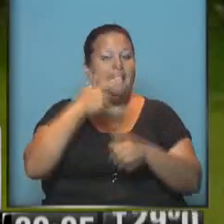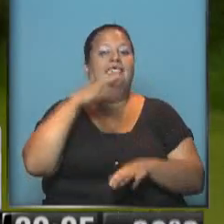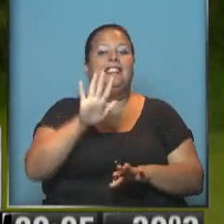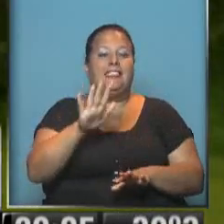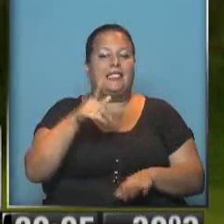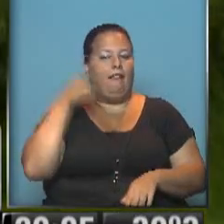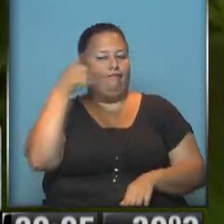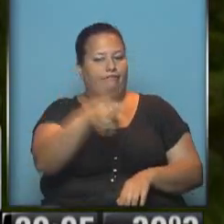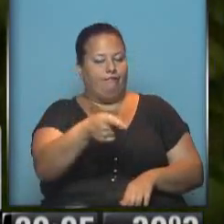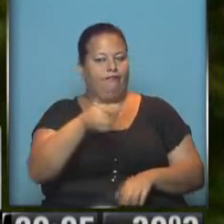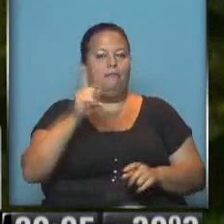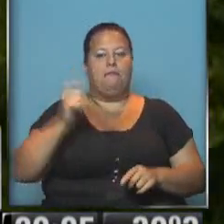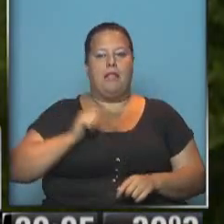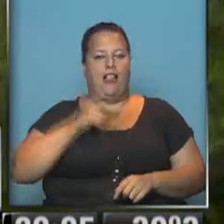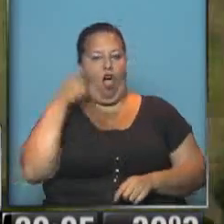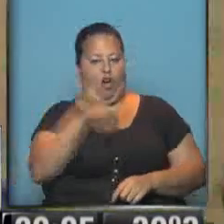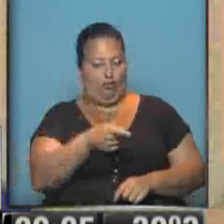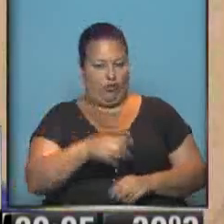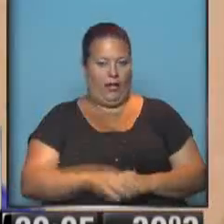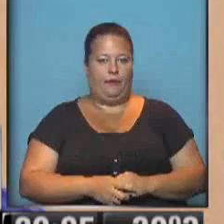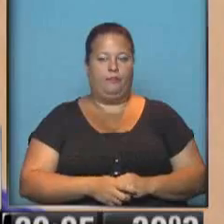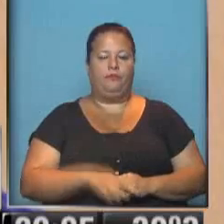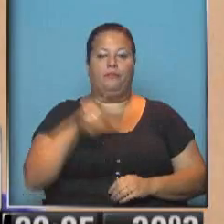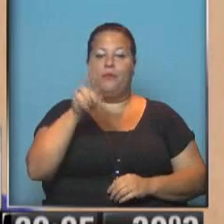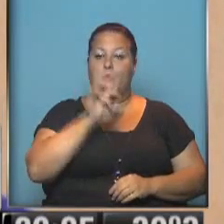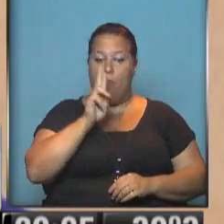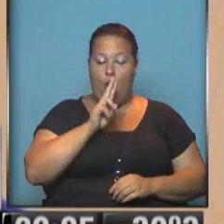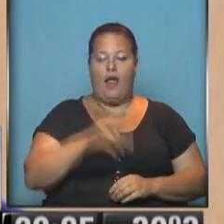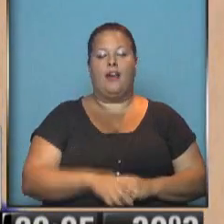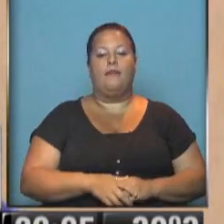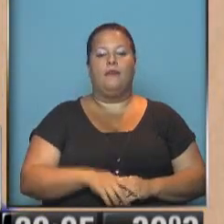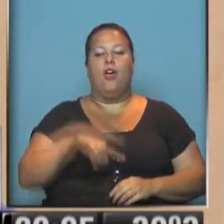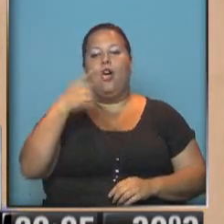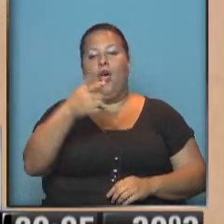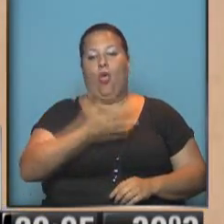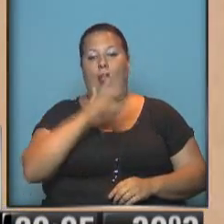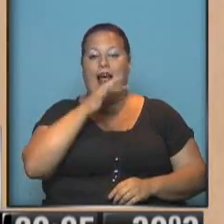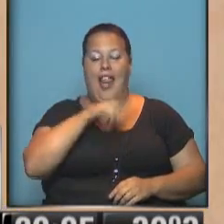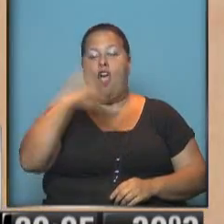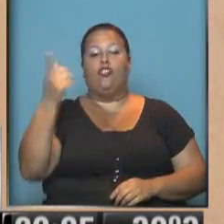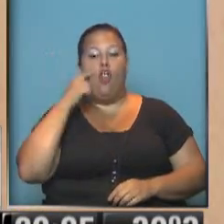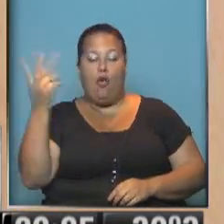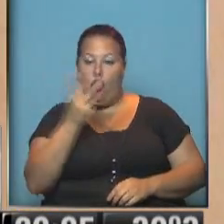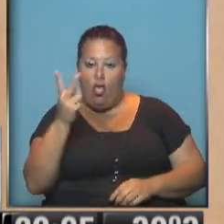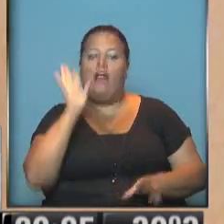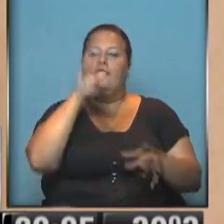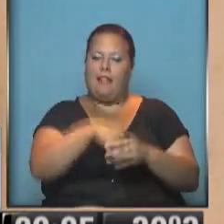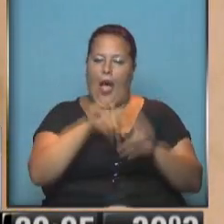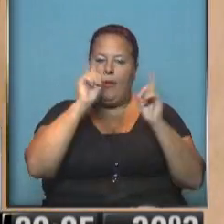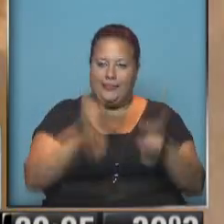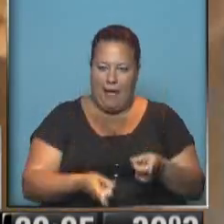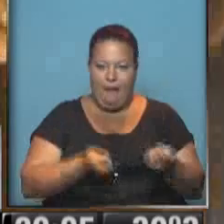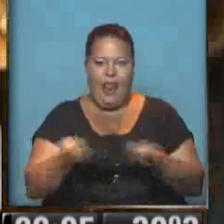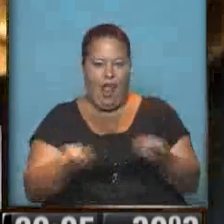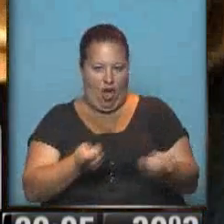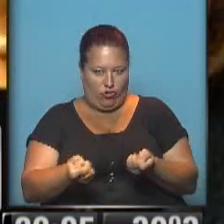sido apuntados por los dictadores. Ernestina Herrera de Noble y Guillermo Juan Gain Zapá fueron partícipes de la